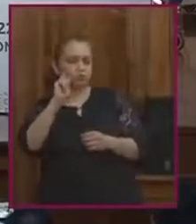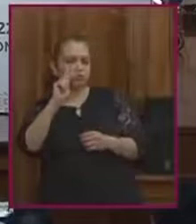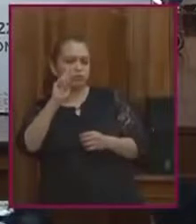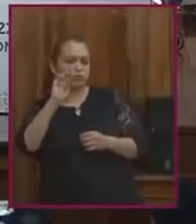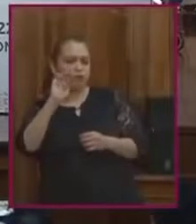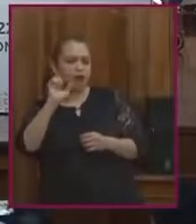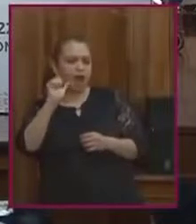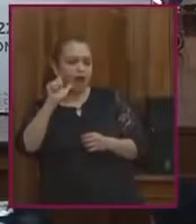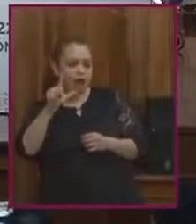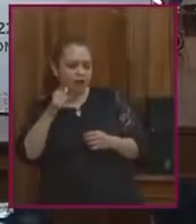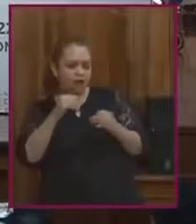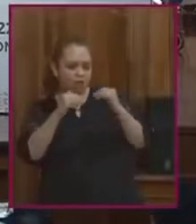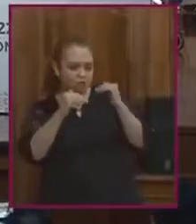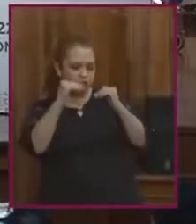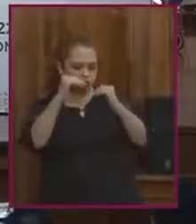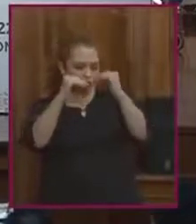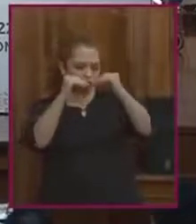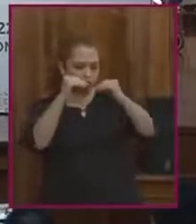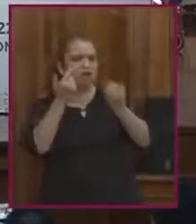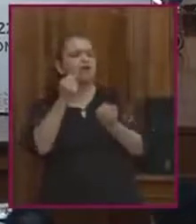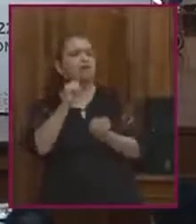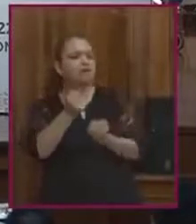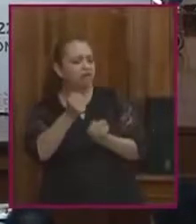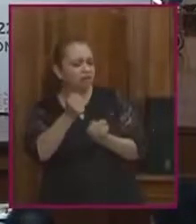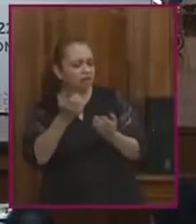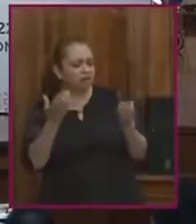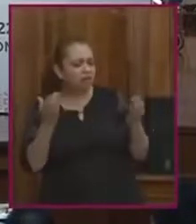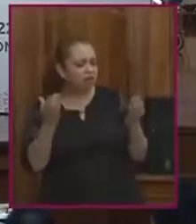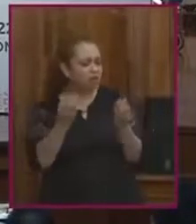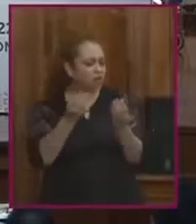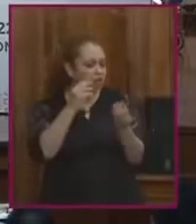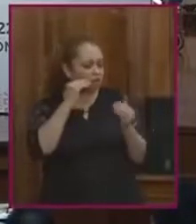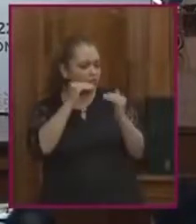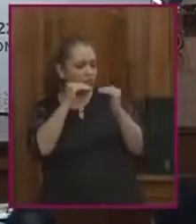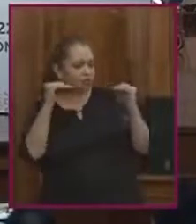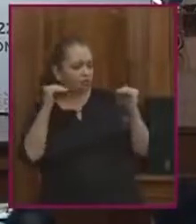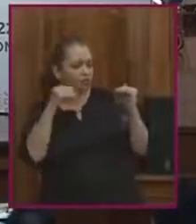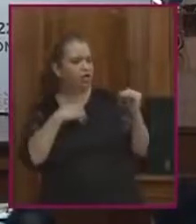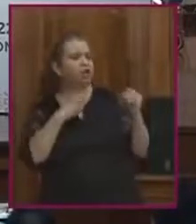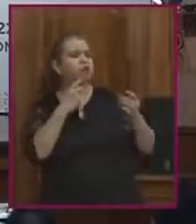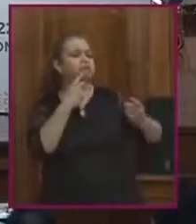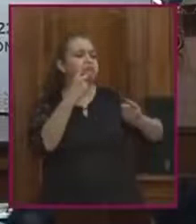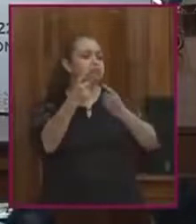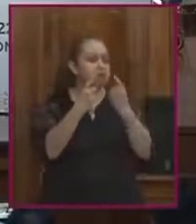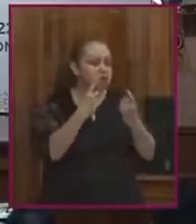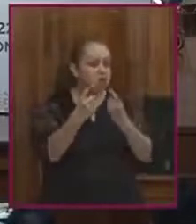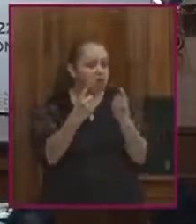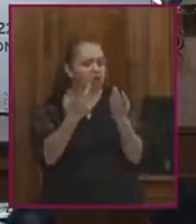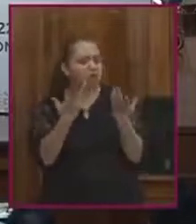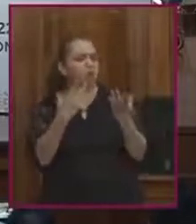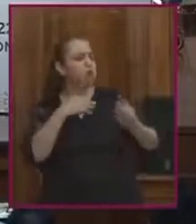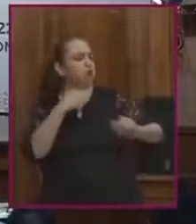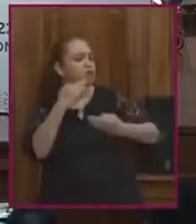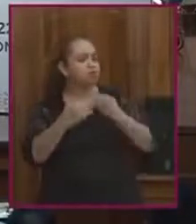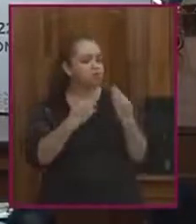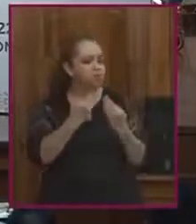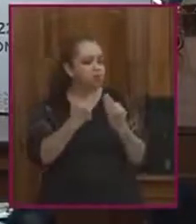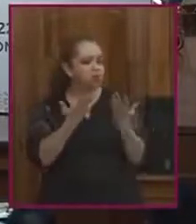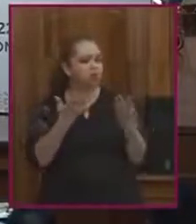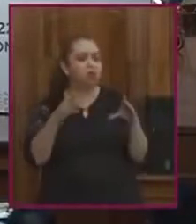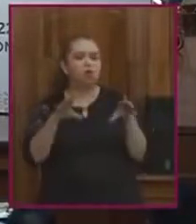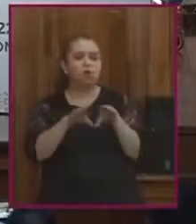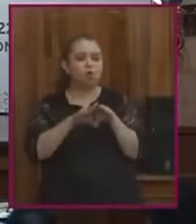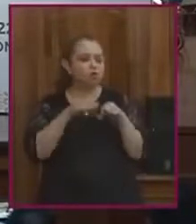común cada uno de estos pasos? Que ha tenido un diálogo significante, entre todas, entre todos,